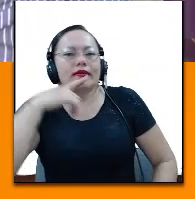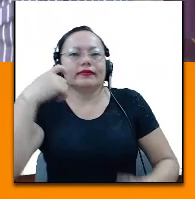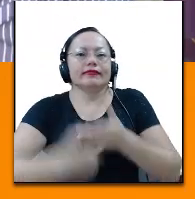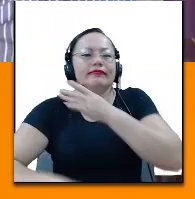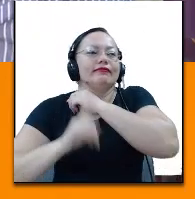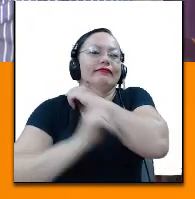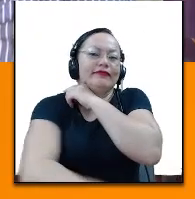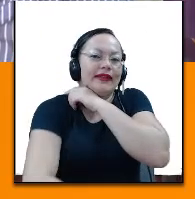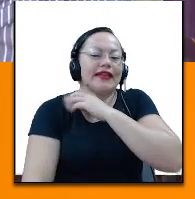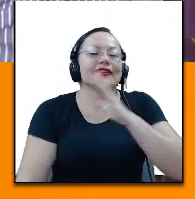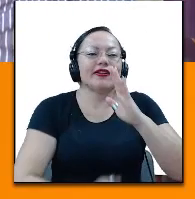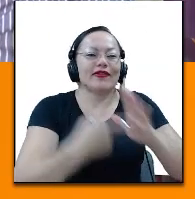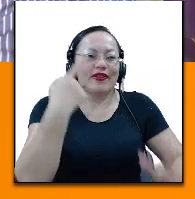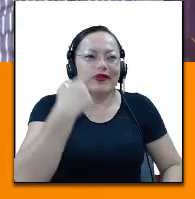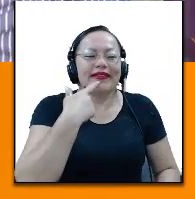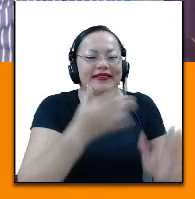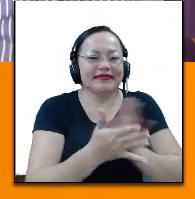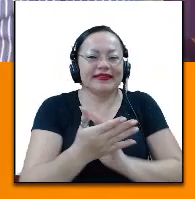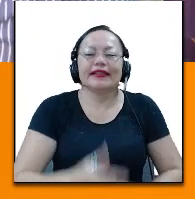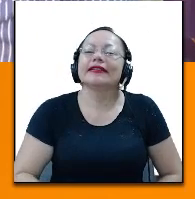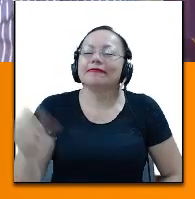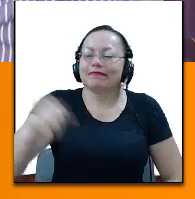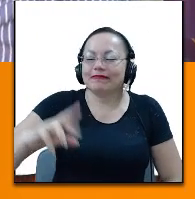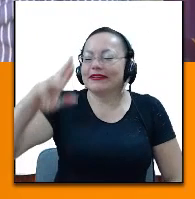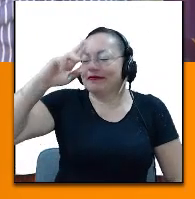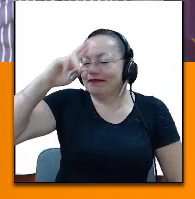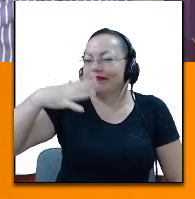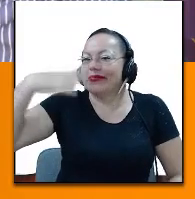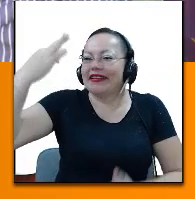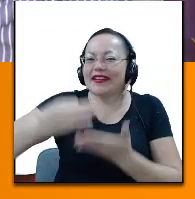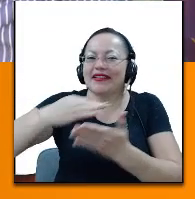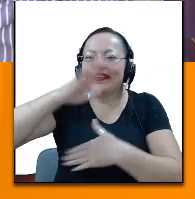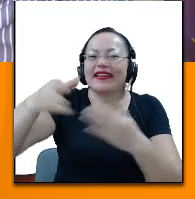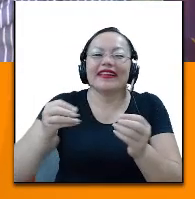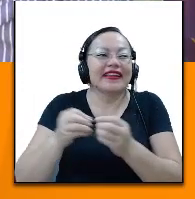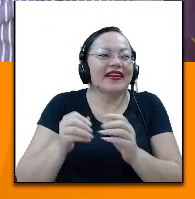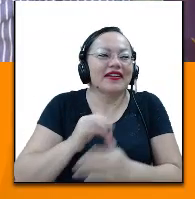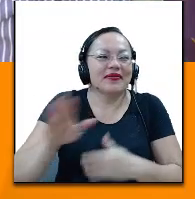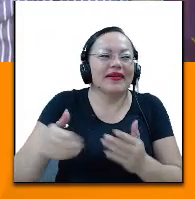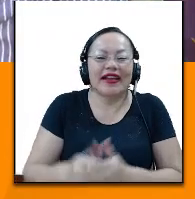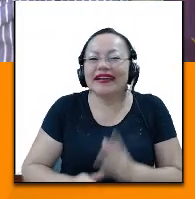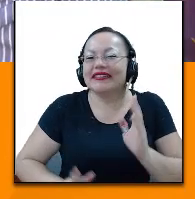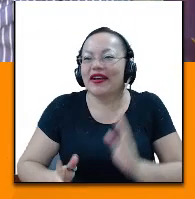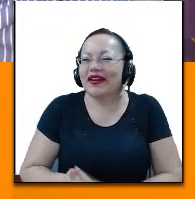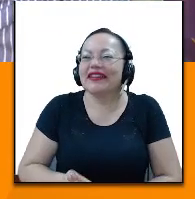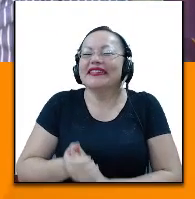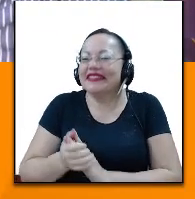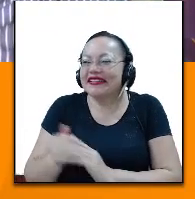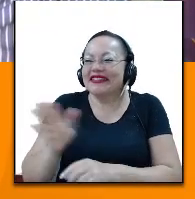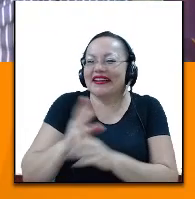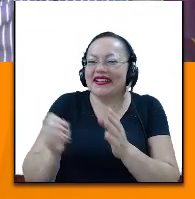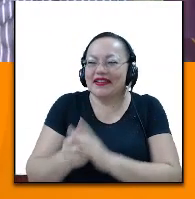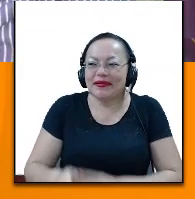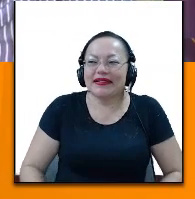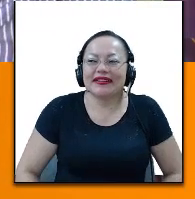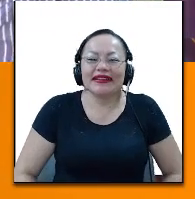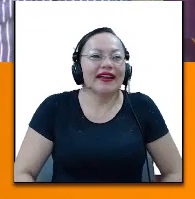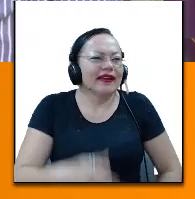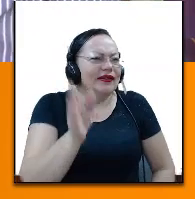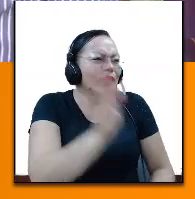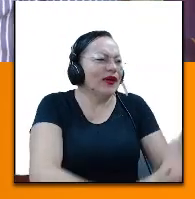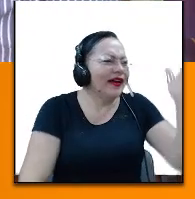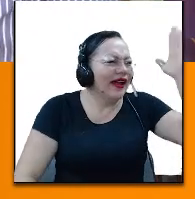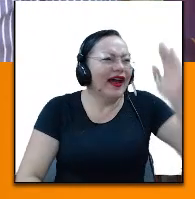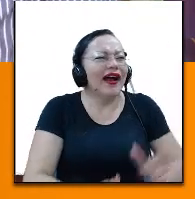otro lado. Sí, es verdad, no más solamente el barrio, denle la vueltecita. Ahora no es que salgan Jessica y Diana, se vayan para